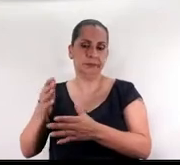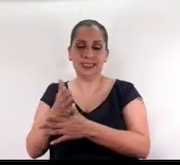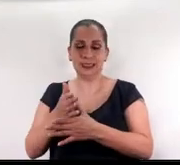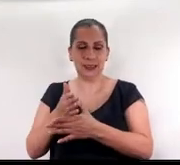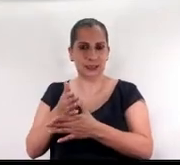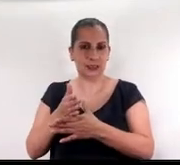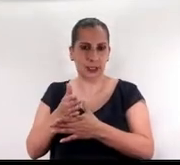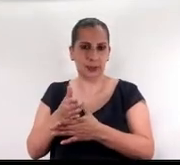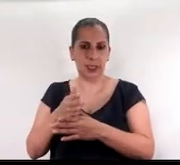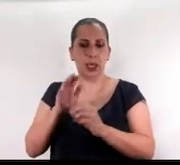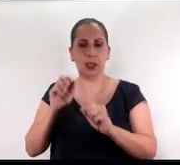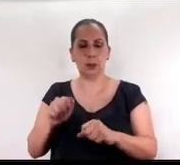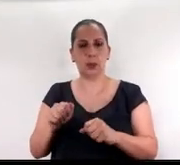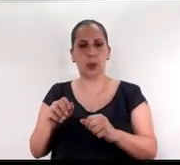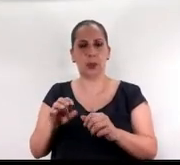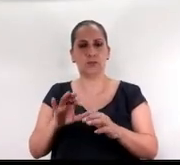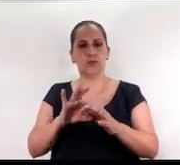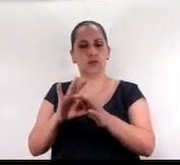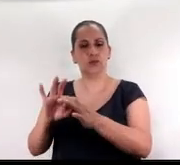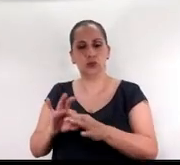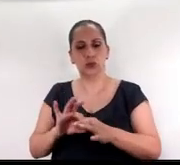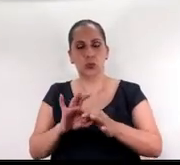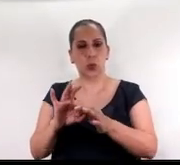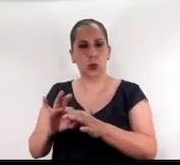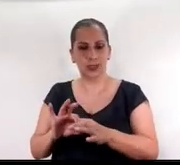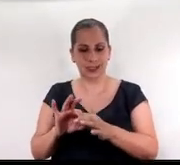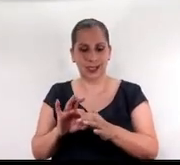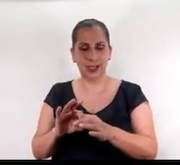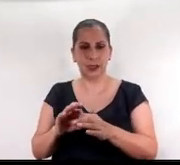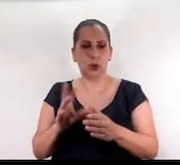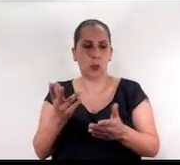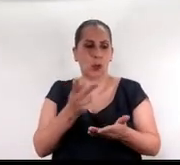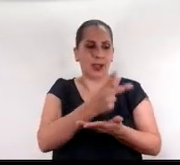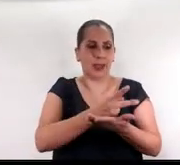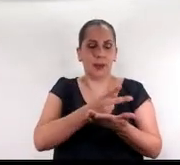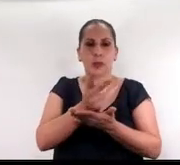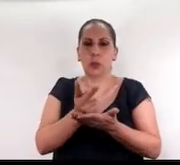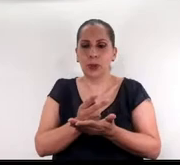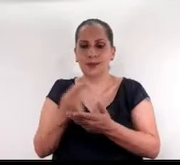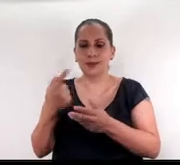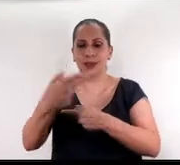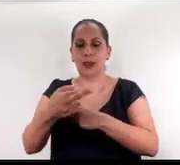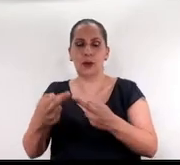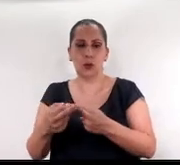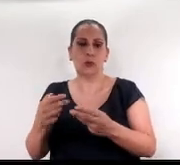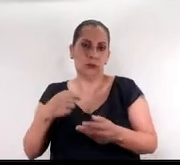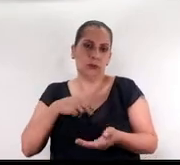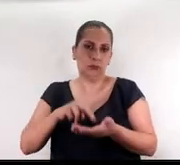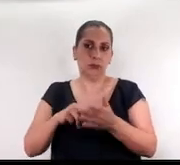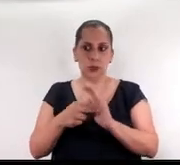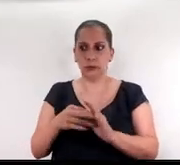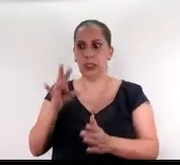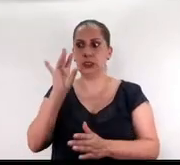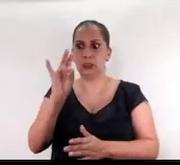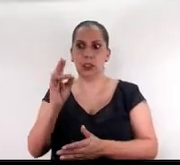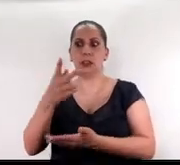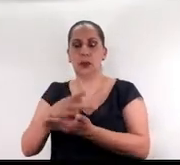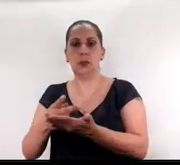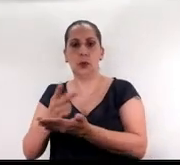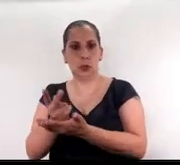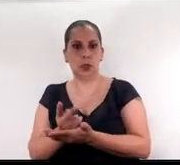que coordine la acción en cada provincia o en cada región. Me refiero a 7 provincias y 3 regiones, con un